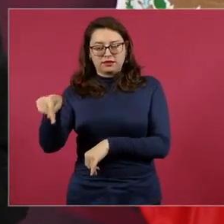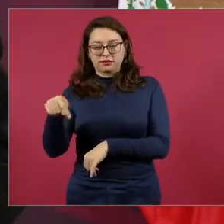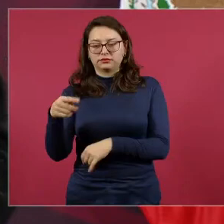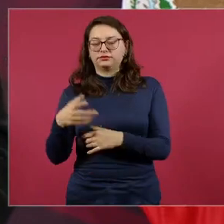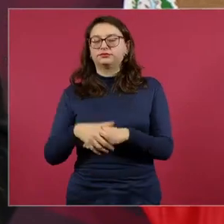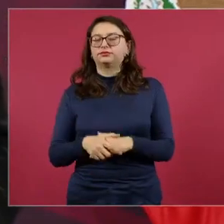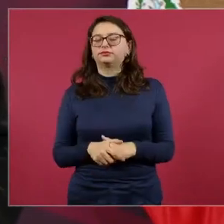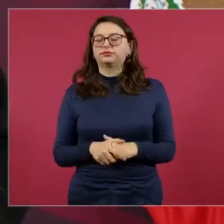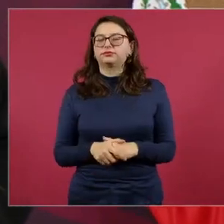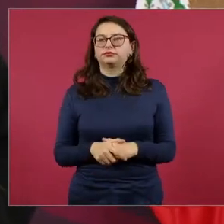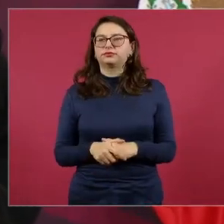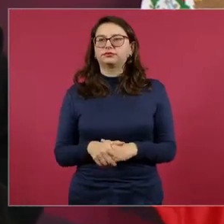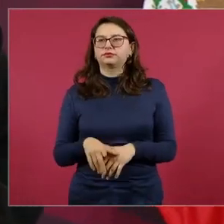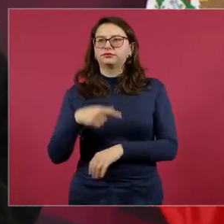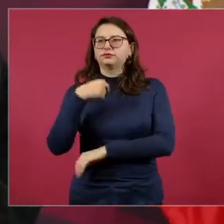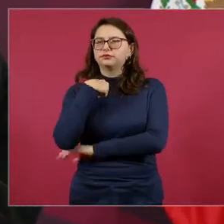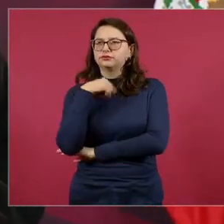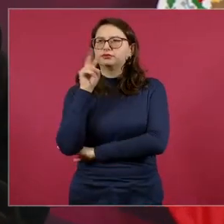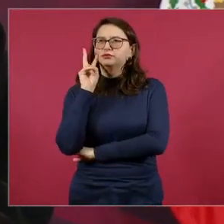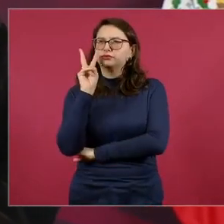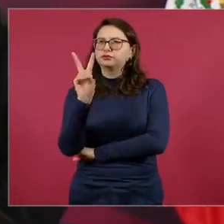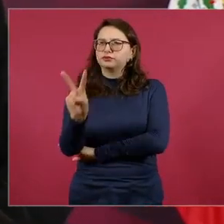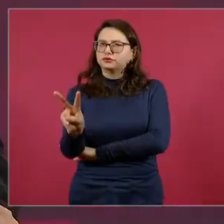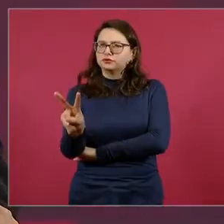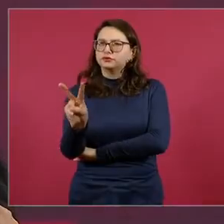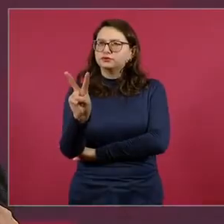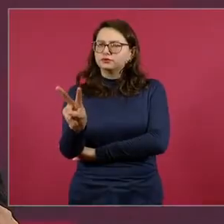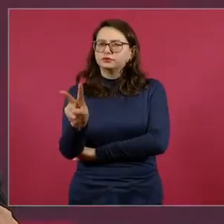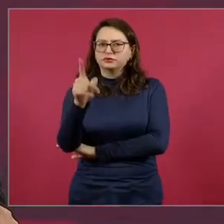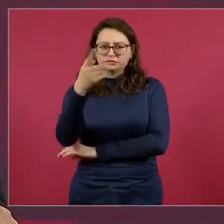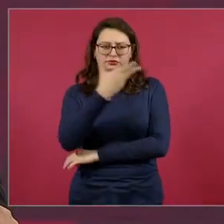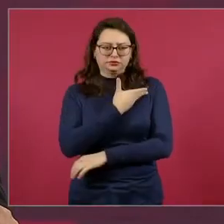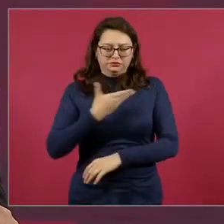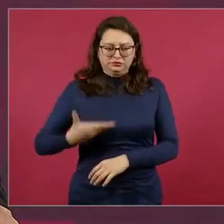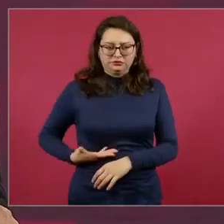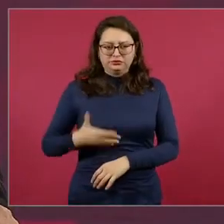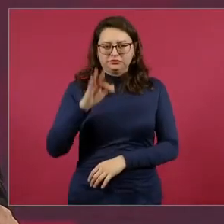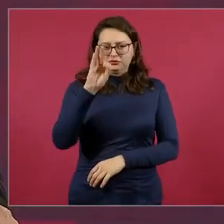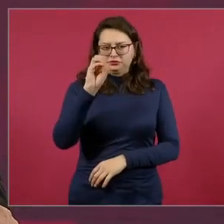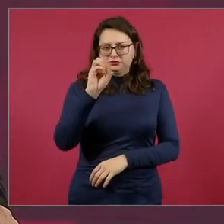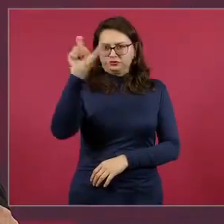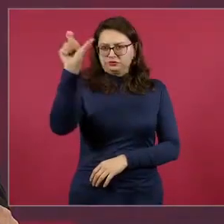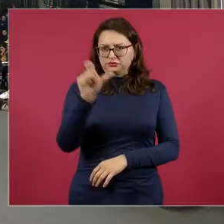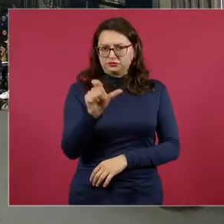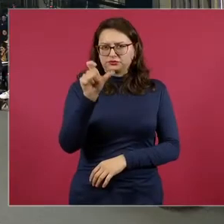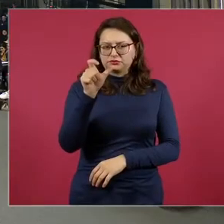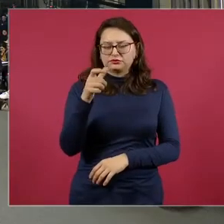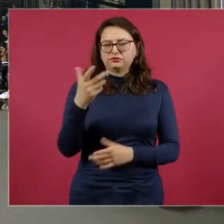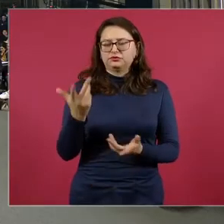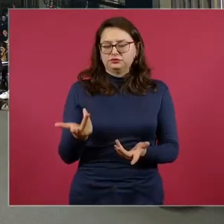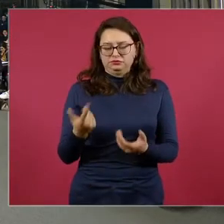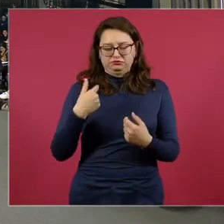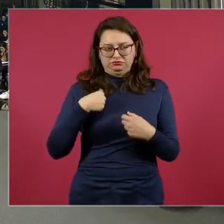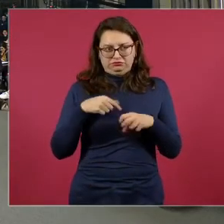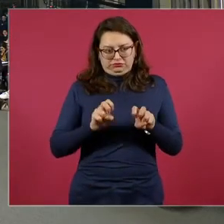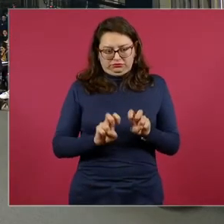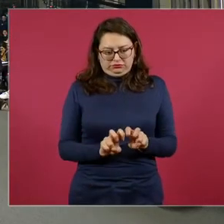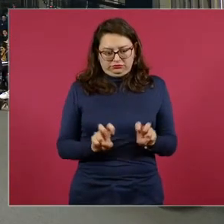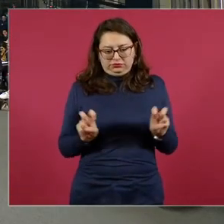y yo estaba así en las primeras filas, así, ¿cómo están ustedes? Estaba yo junto con el secretario de Marina,